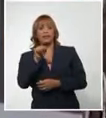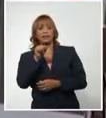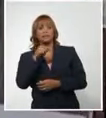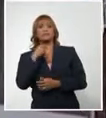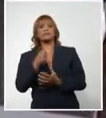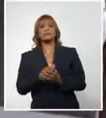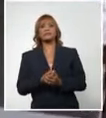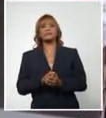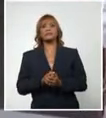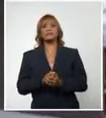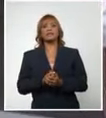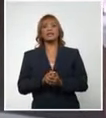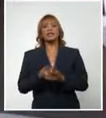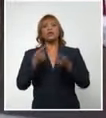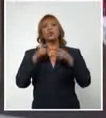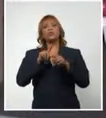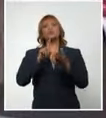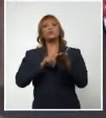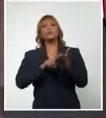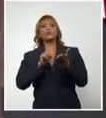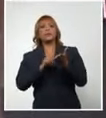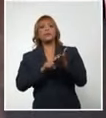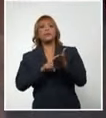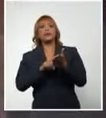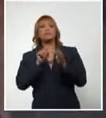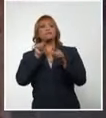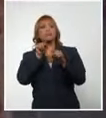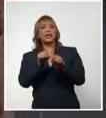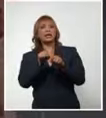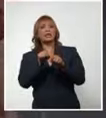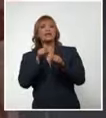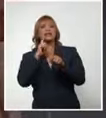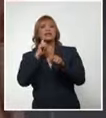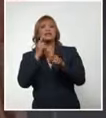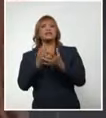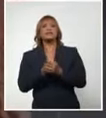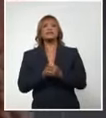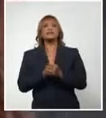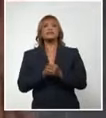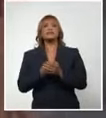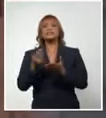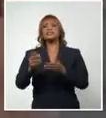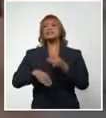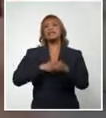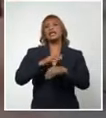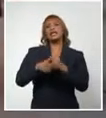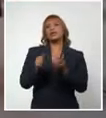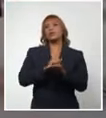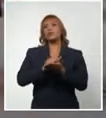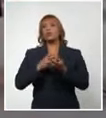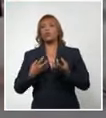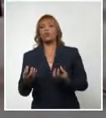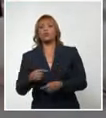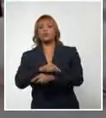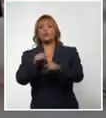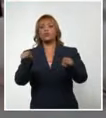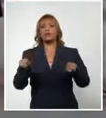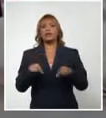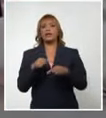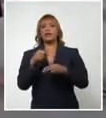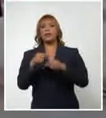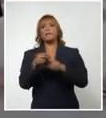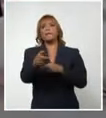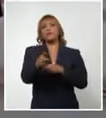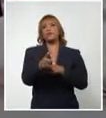padre, designado allí celador custodio de aquellos grandes terrenos próximos a la ciénaga